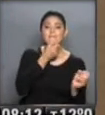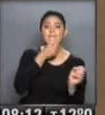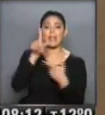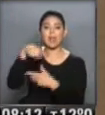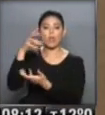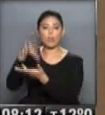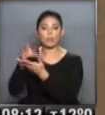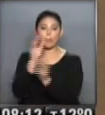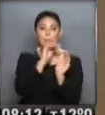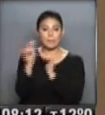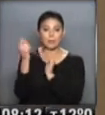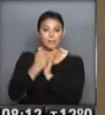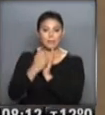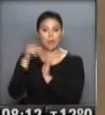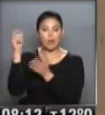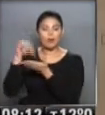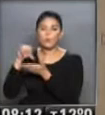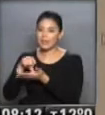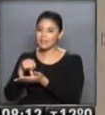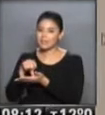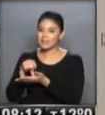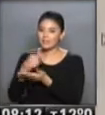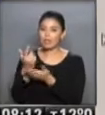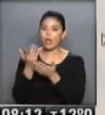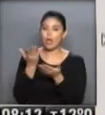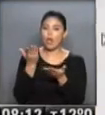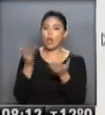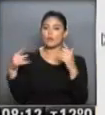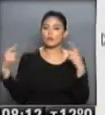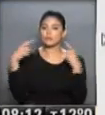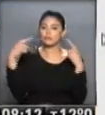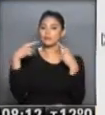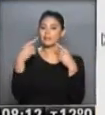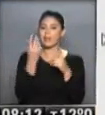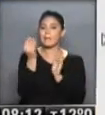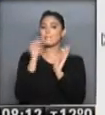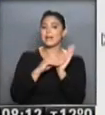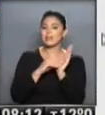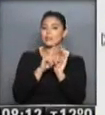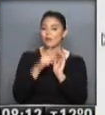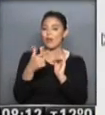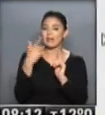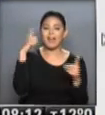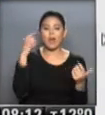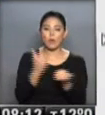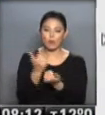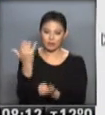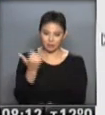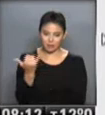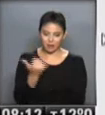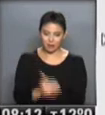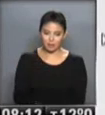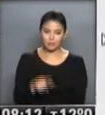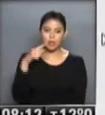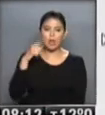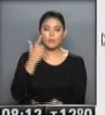misma empresa X en otro país. Claro, no hay competencia ahí. No hay un precio de mercado, sino que hay un acuerdo. En este caso, lo que se